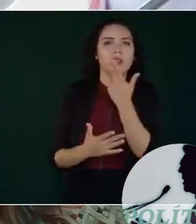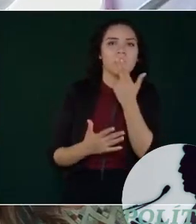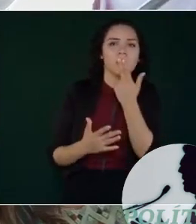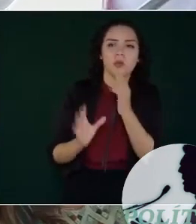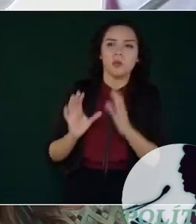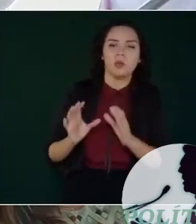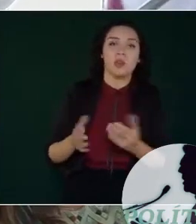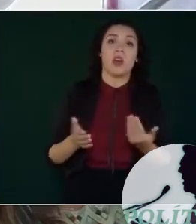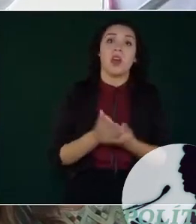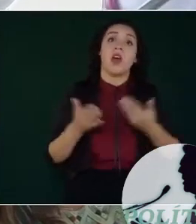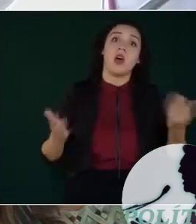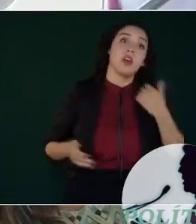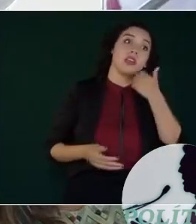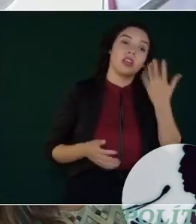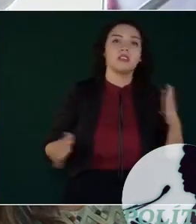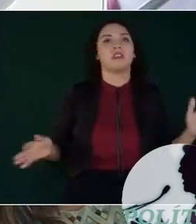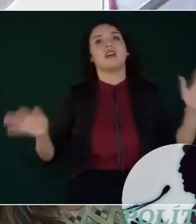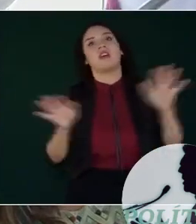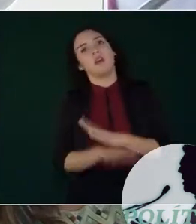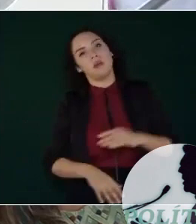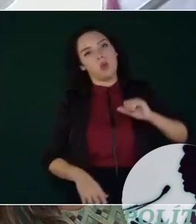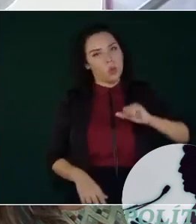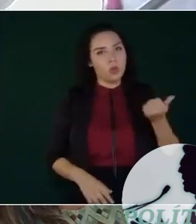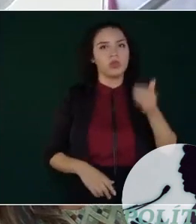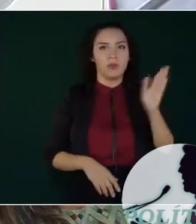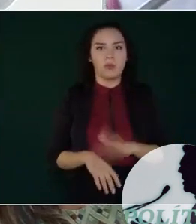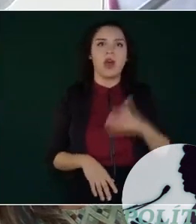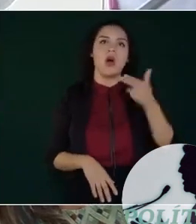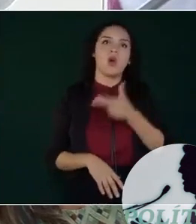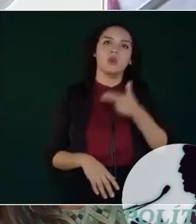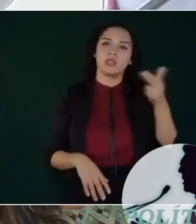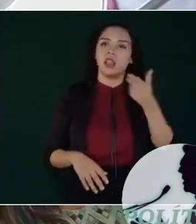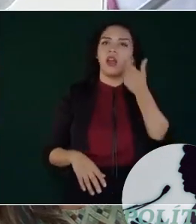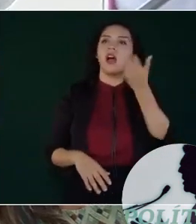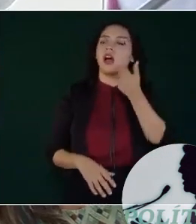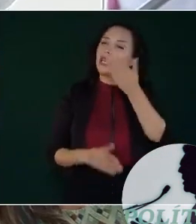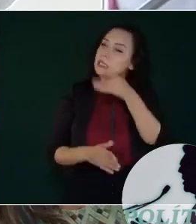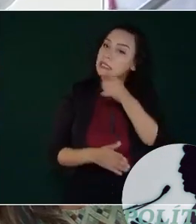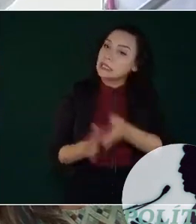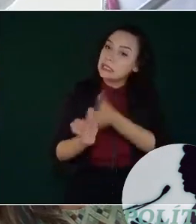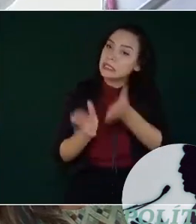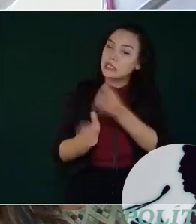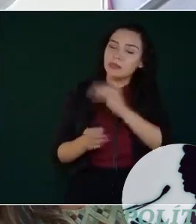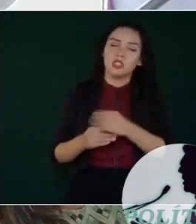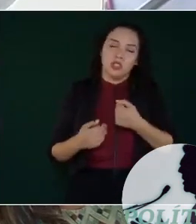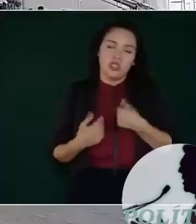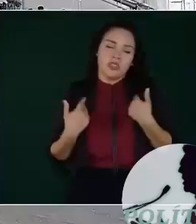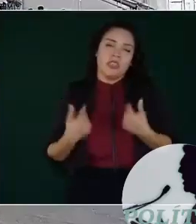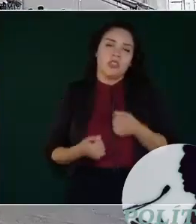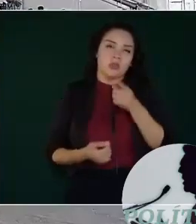un hotel en este sitio. Yo sé que usted ha estado muy al pendiente de la protección del medio ambiente, inclusive